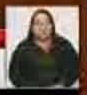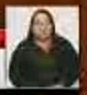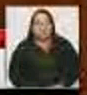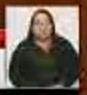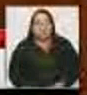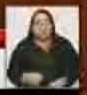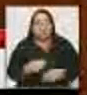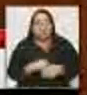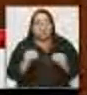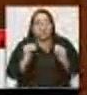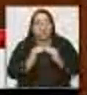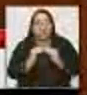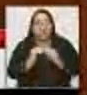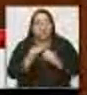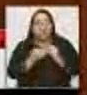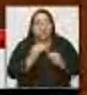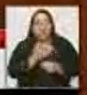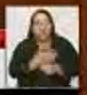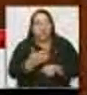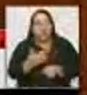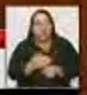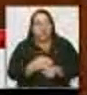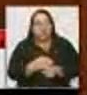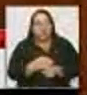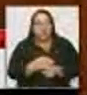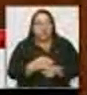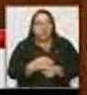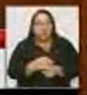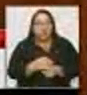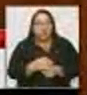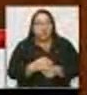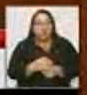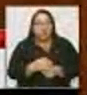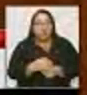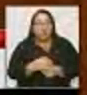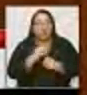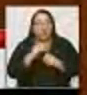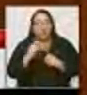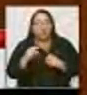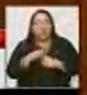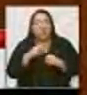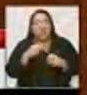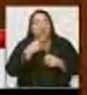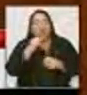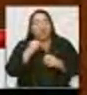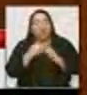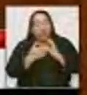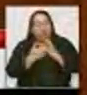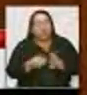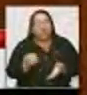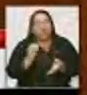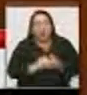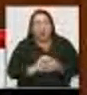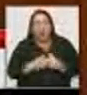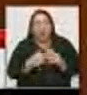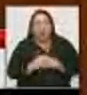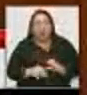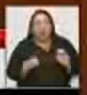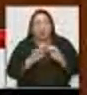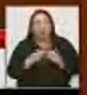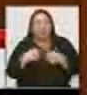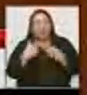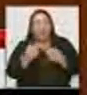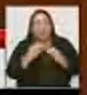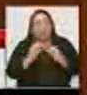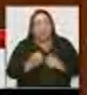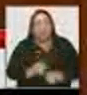en igualdad. Expreso a ustedes mi reconocimiento por la convocatoria a este Pleno Mujer, que es una muestra más de la importancia